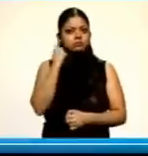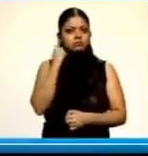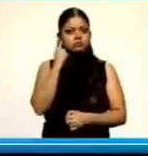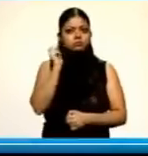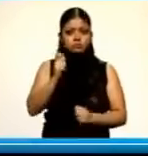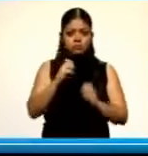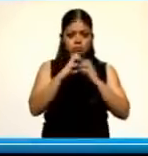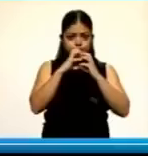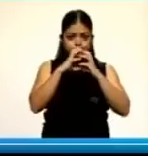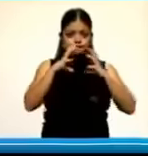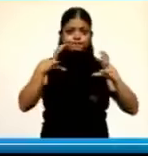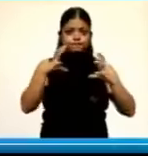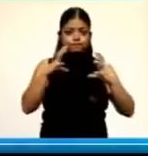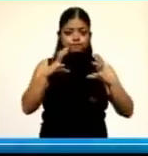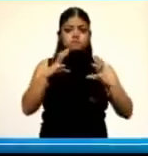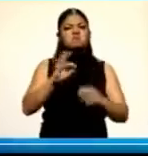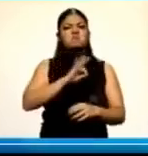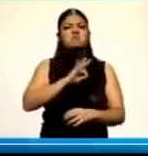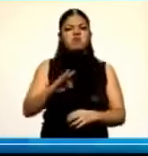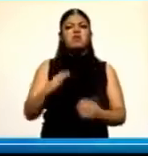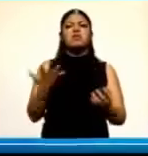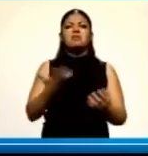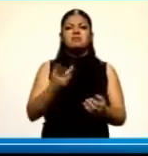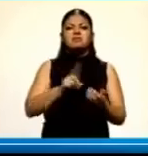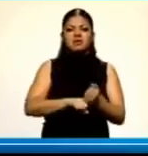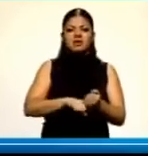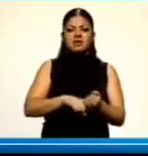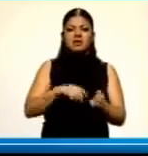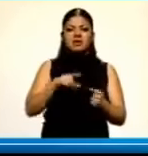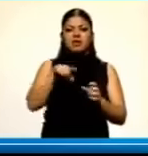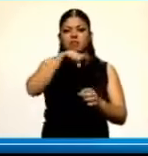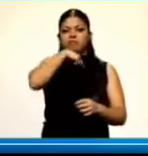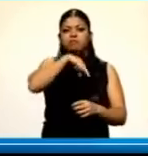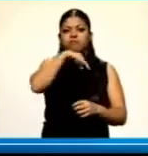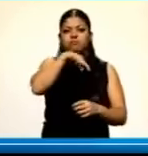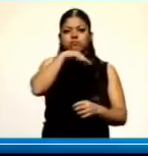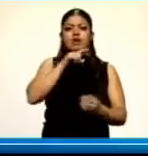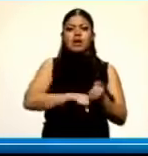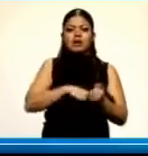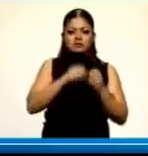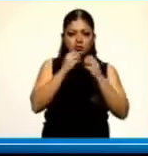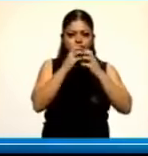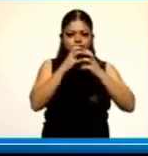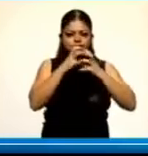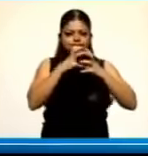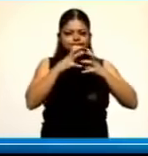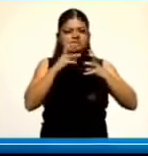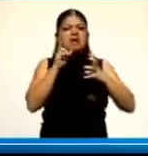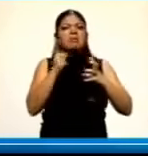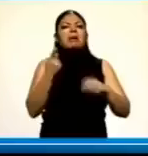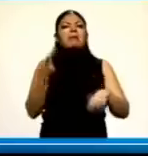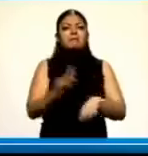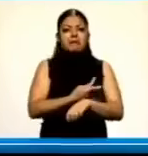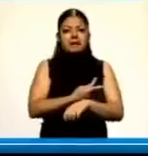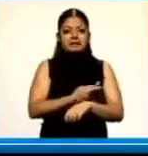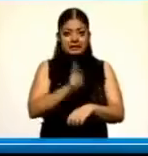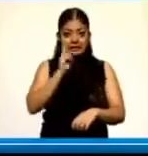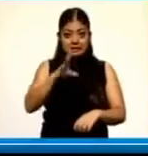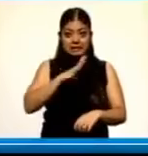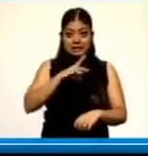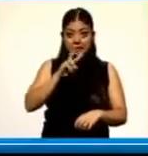balones inflaban, que tal vez podía inflar la vejiga de un guajolote y ver qué pasaba. Esta es la